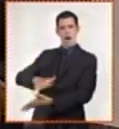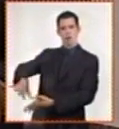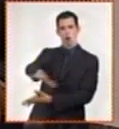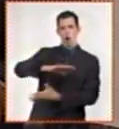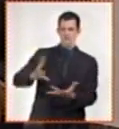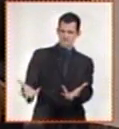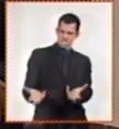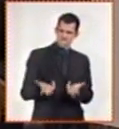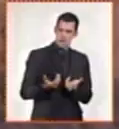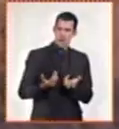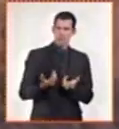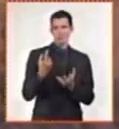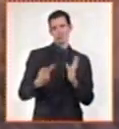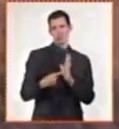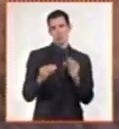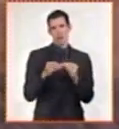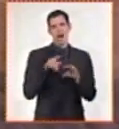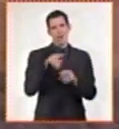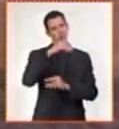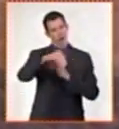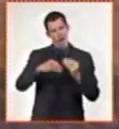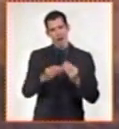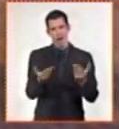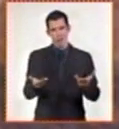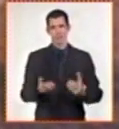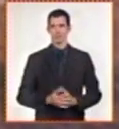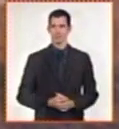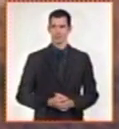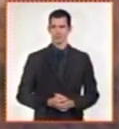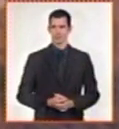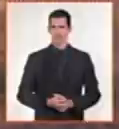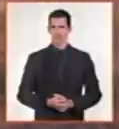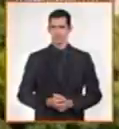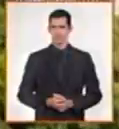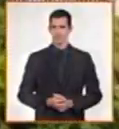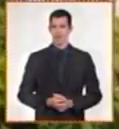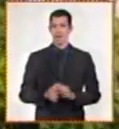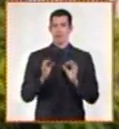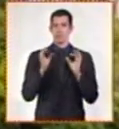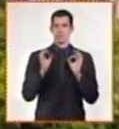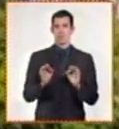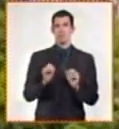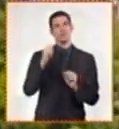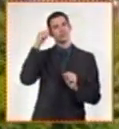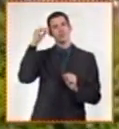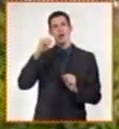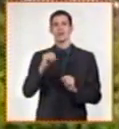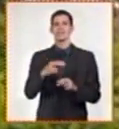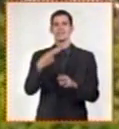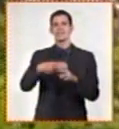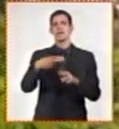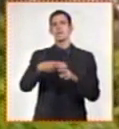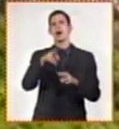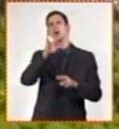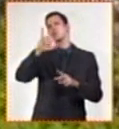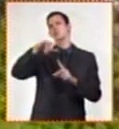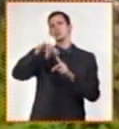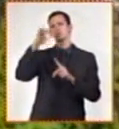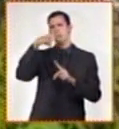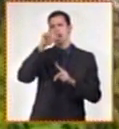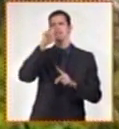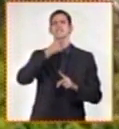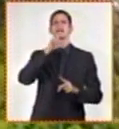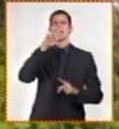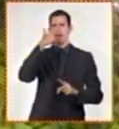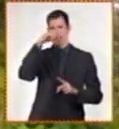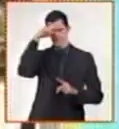iniciativa de la Franja y Ruta, me gustaría presentar que es una iniciativa de conectividad como su